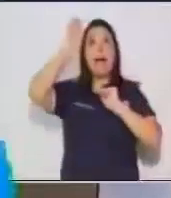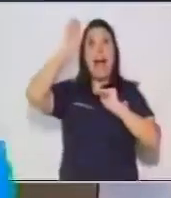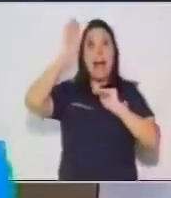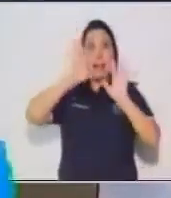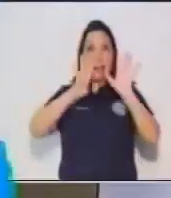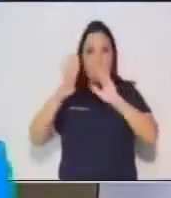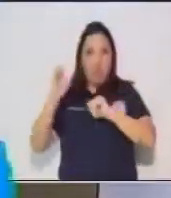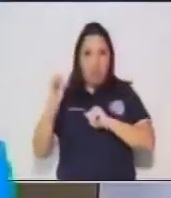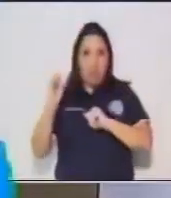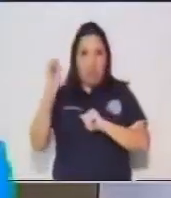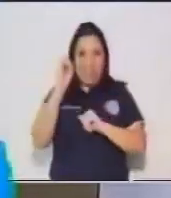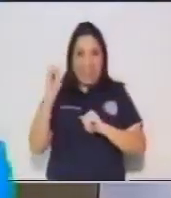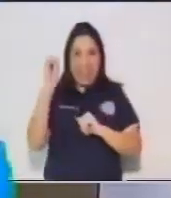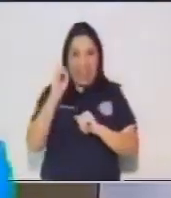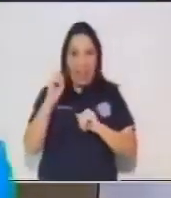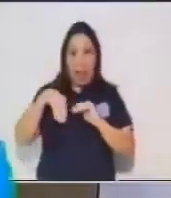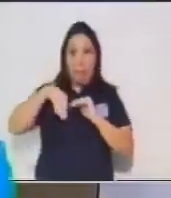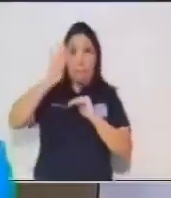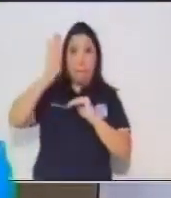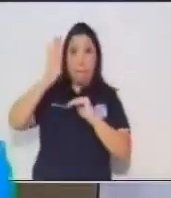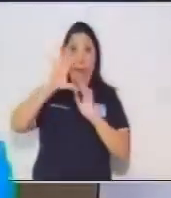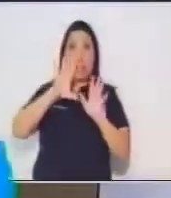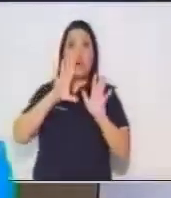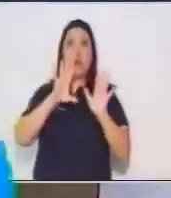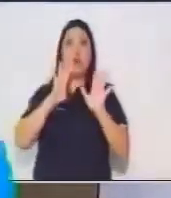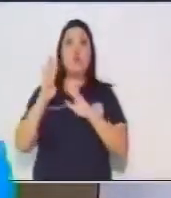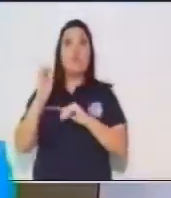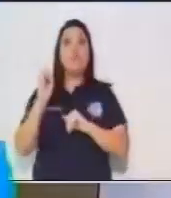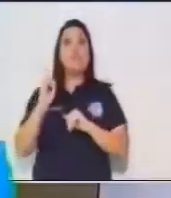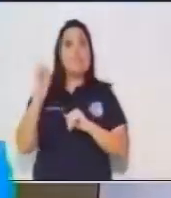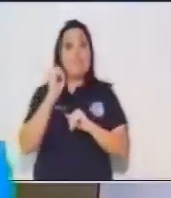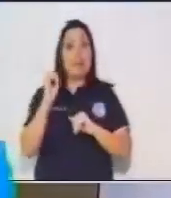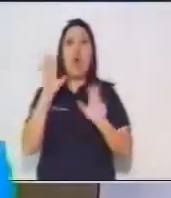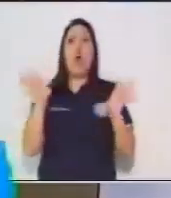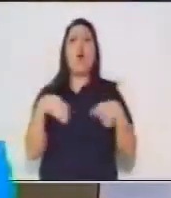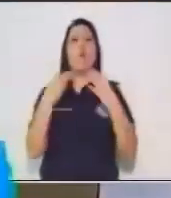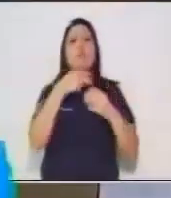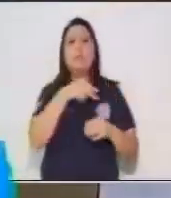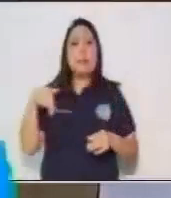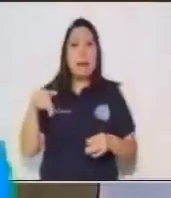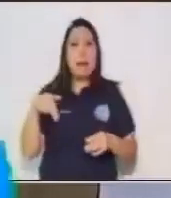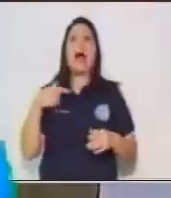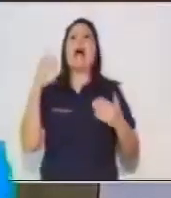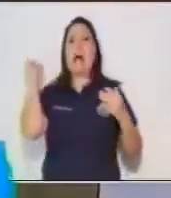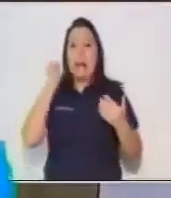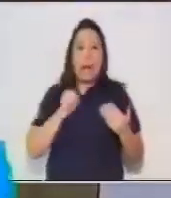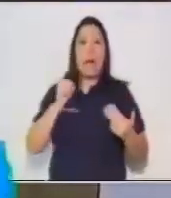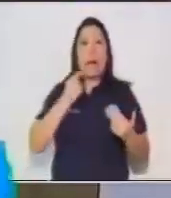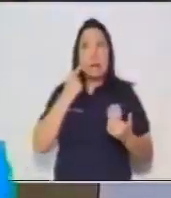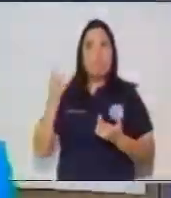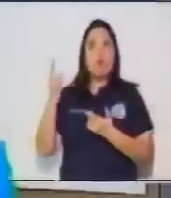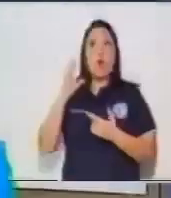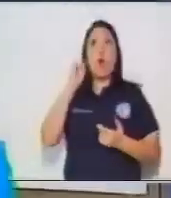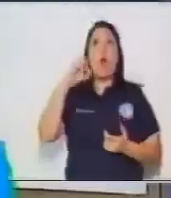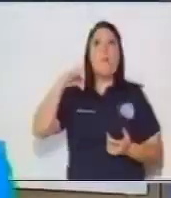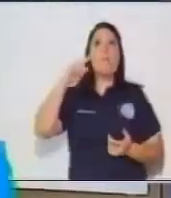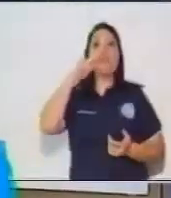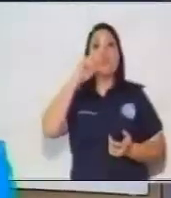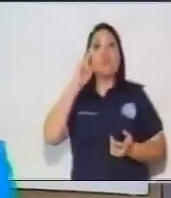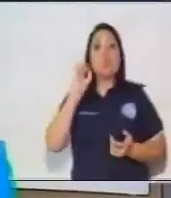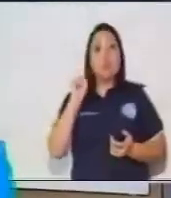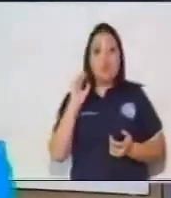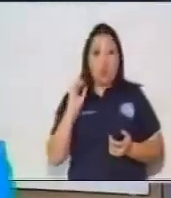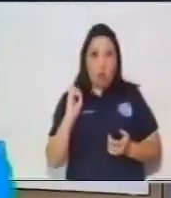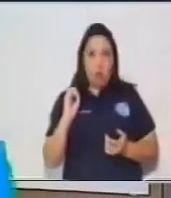grados, si el ángulo es mayor de 90 grados, ese ángulo entonces se llama obtuso,